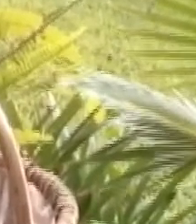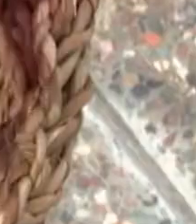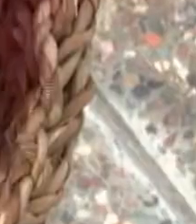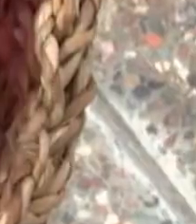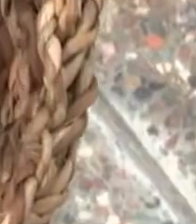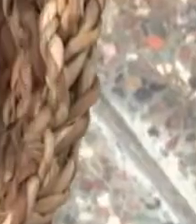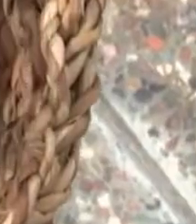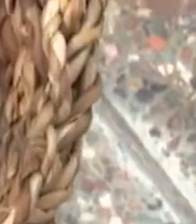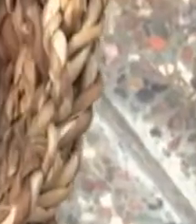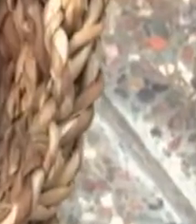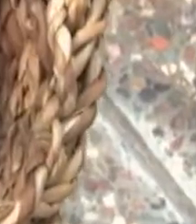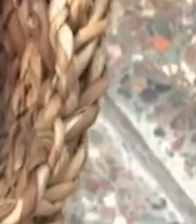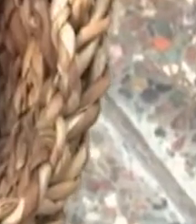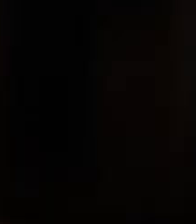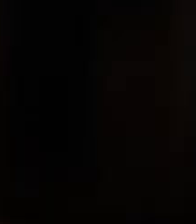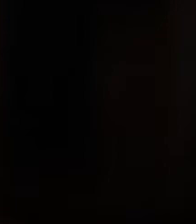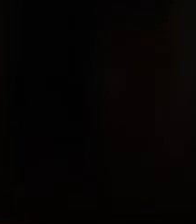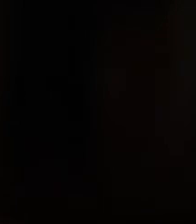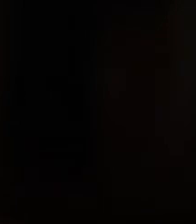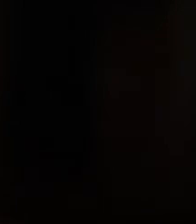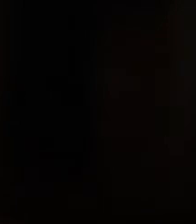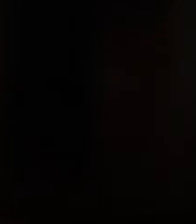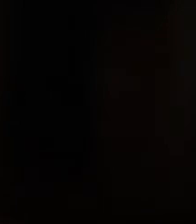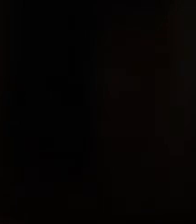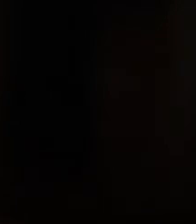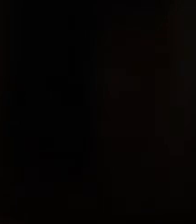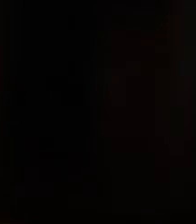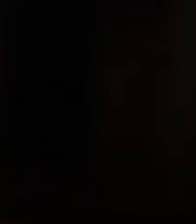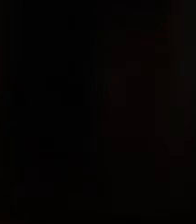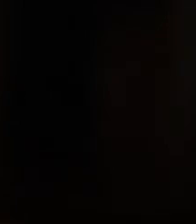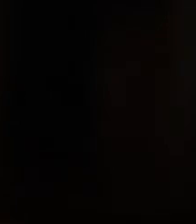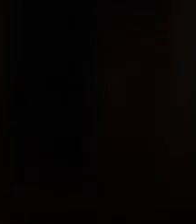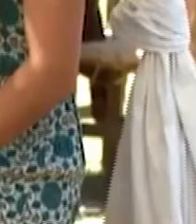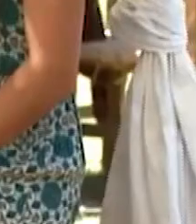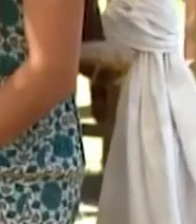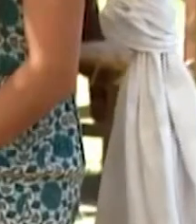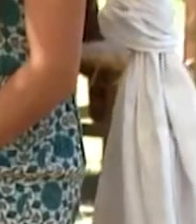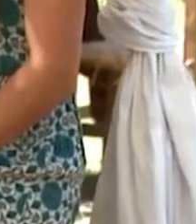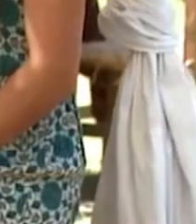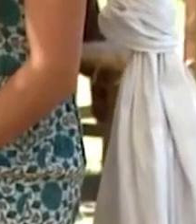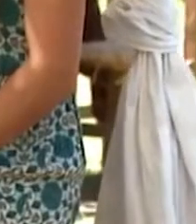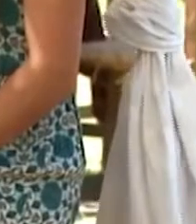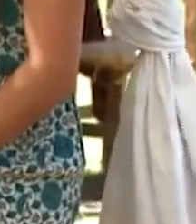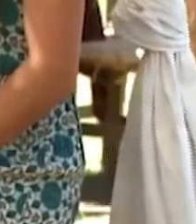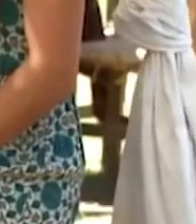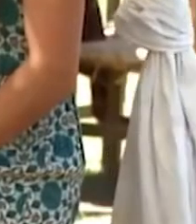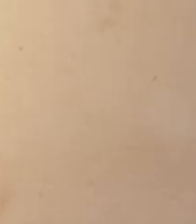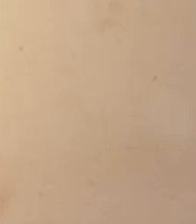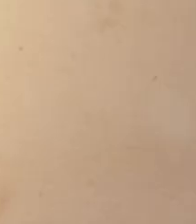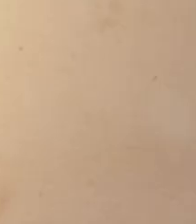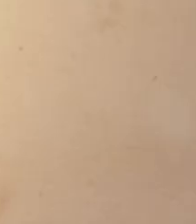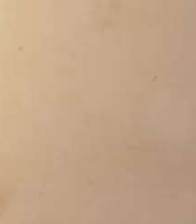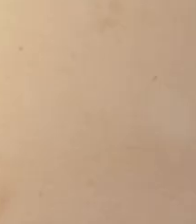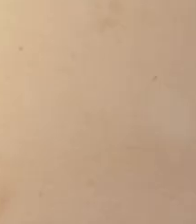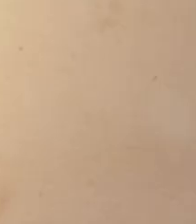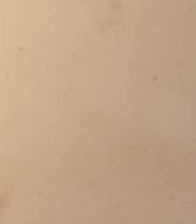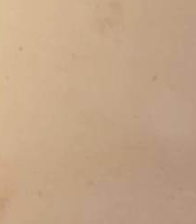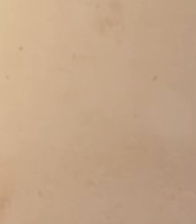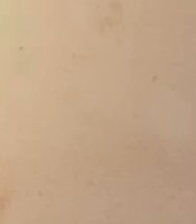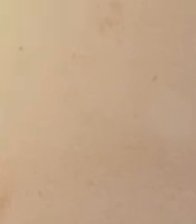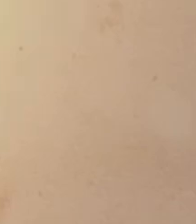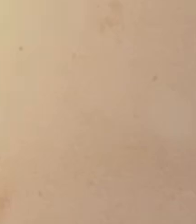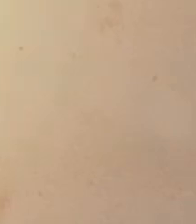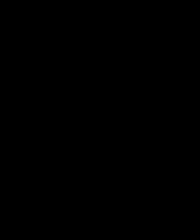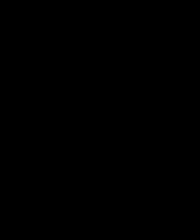Y en Ecológica, a las 12:30, un programa que nos enseña cómo, con pequeños cambios, podemos